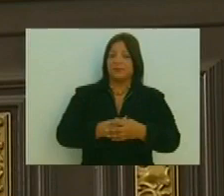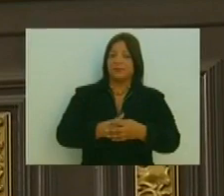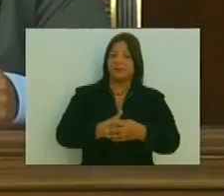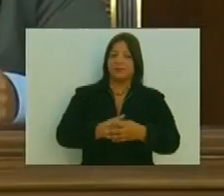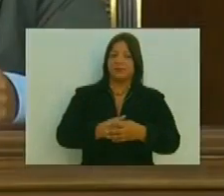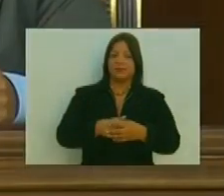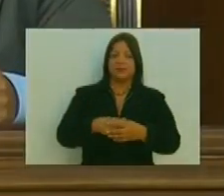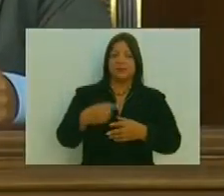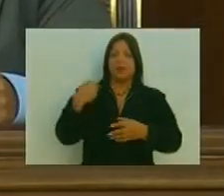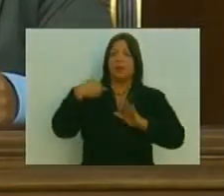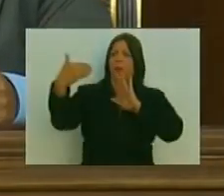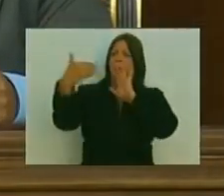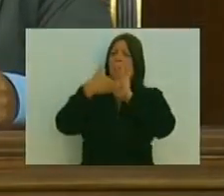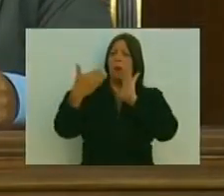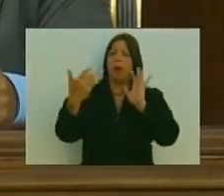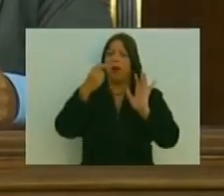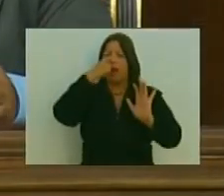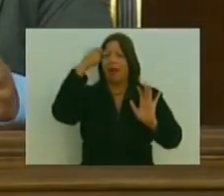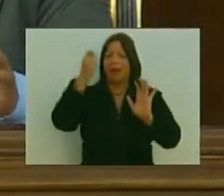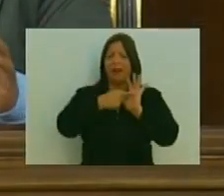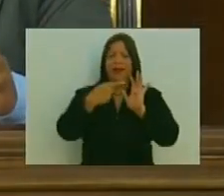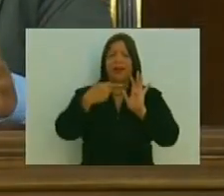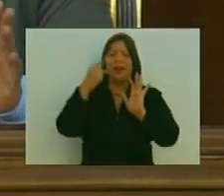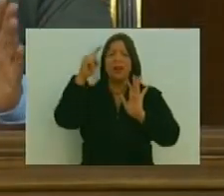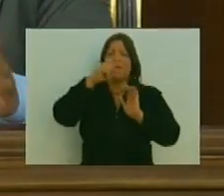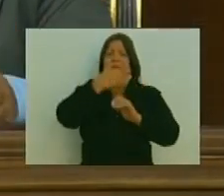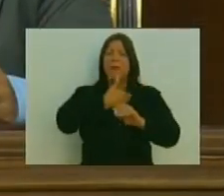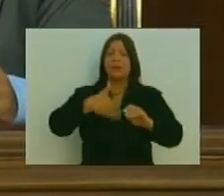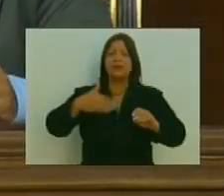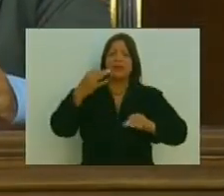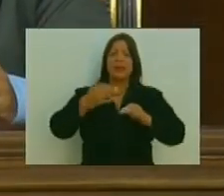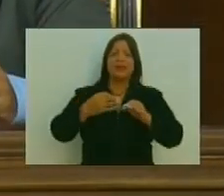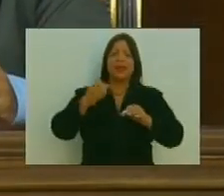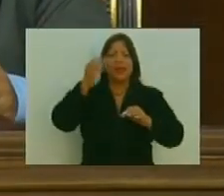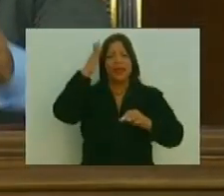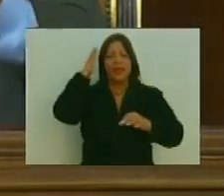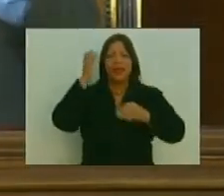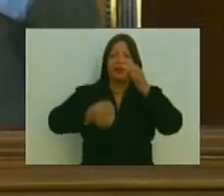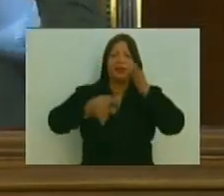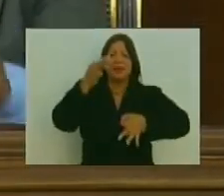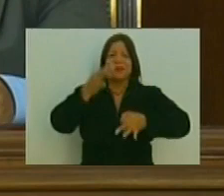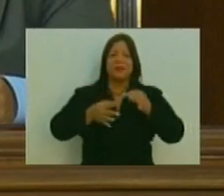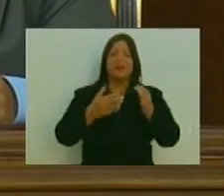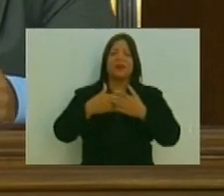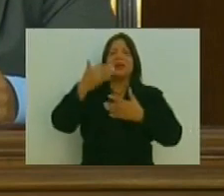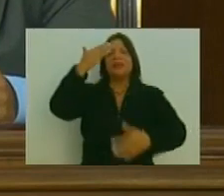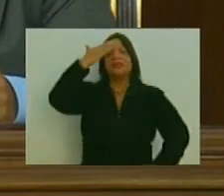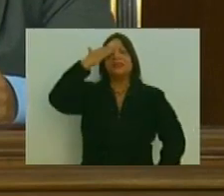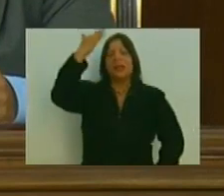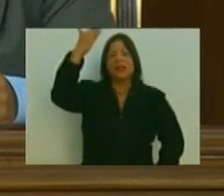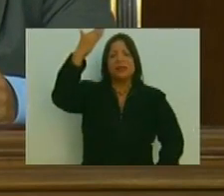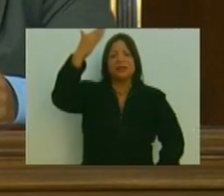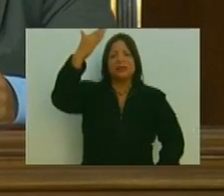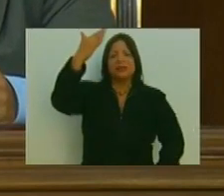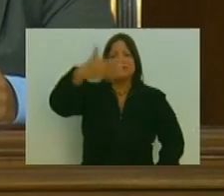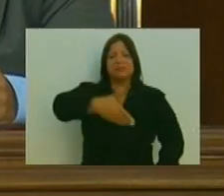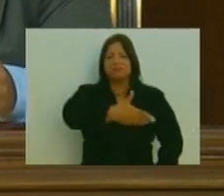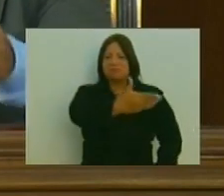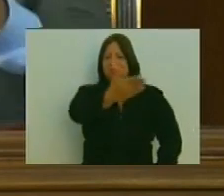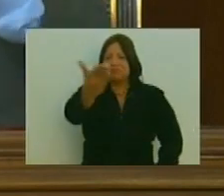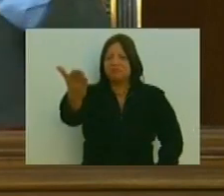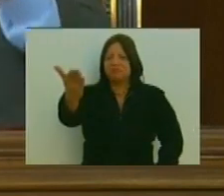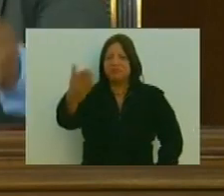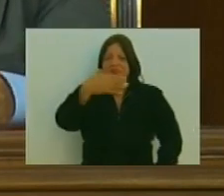Me sancionaron por ser primer vicepresidente de la Asamblea Nacional Constituyente, y aquí le mando a esos protectores